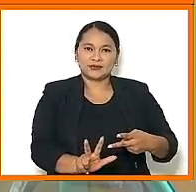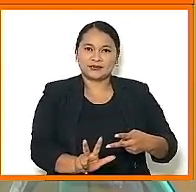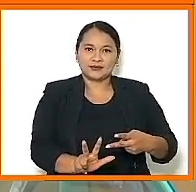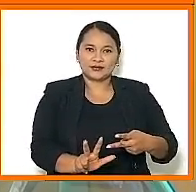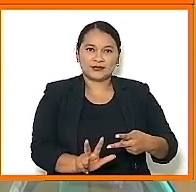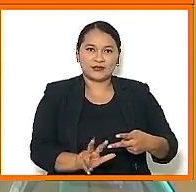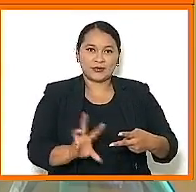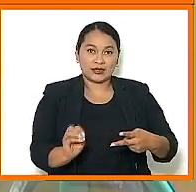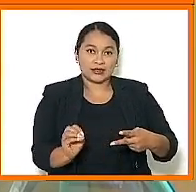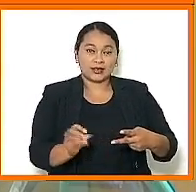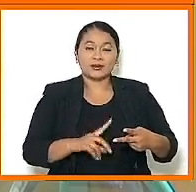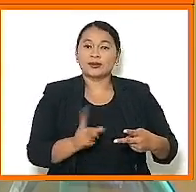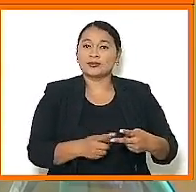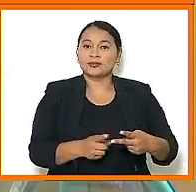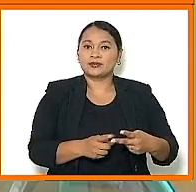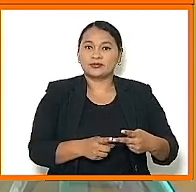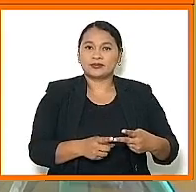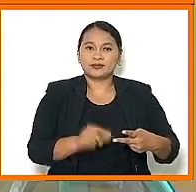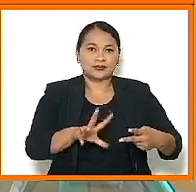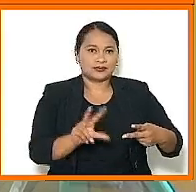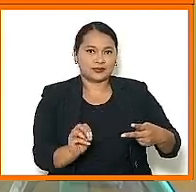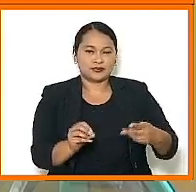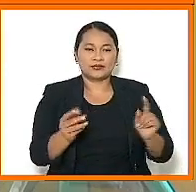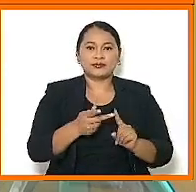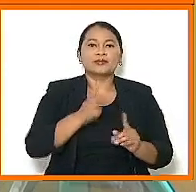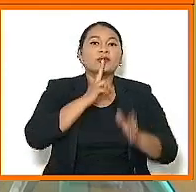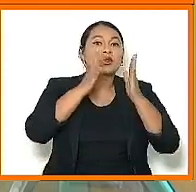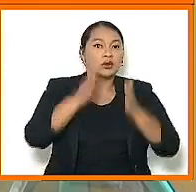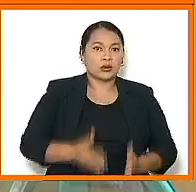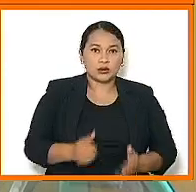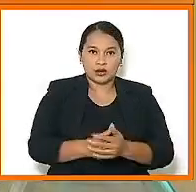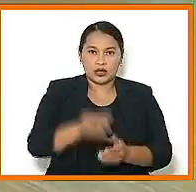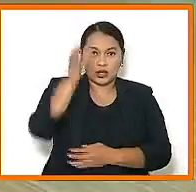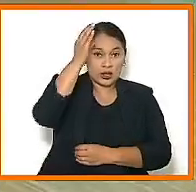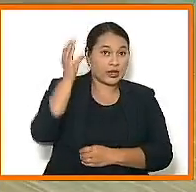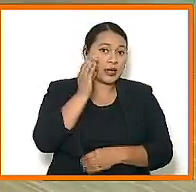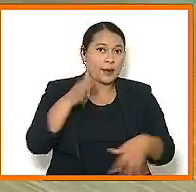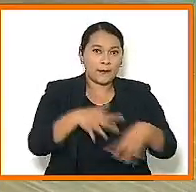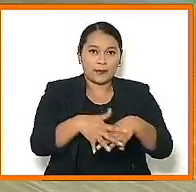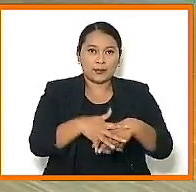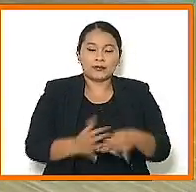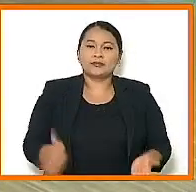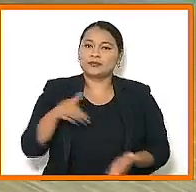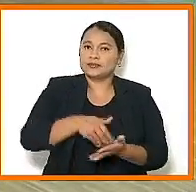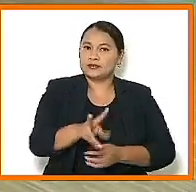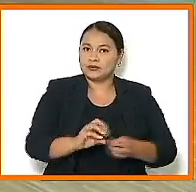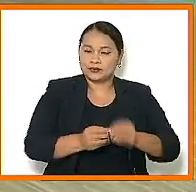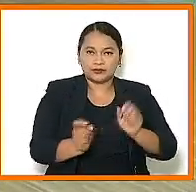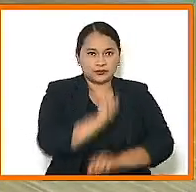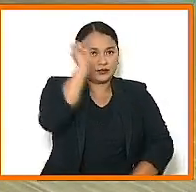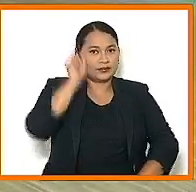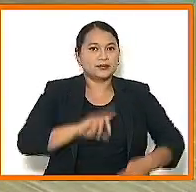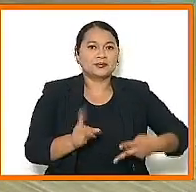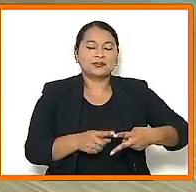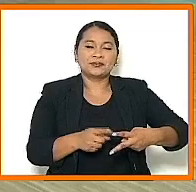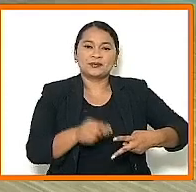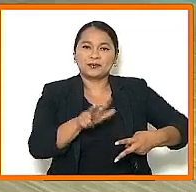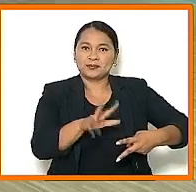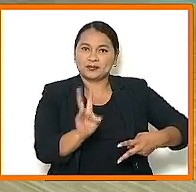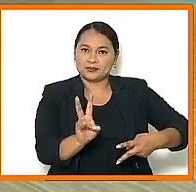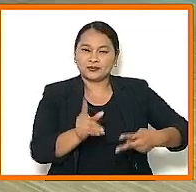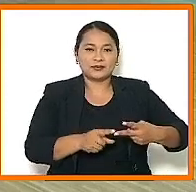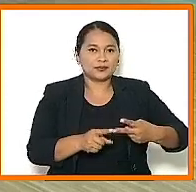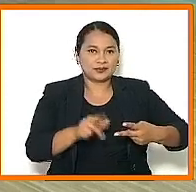dígito, el 0. Segundo número ganador es el 30 con su catrachada petate. Te repito, posición 1.37 y posición